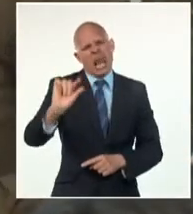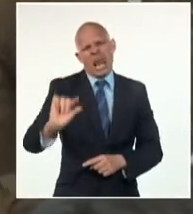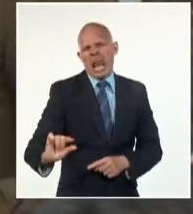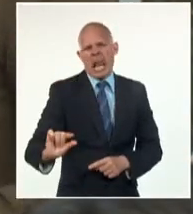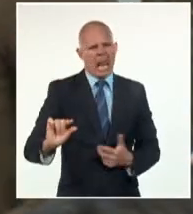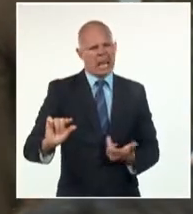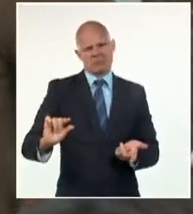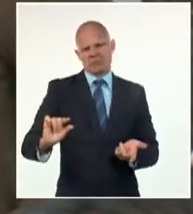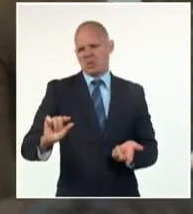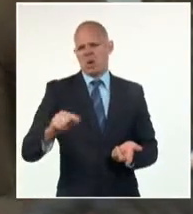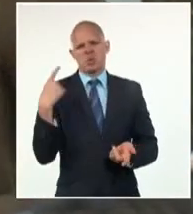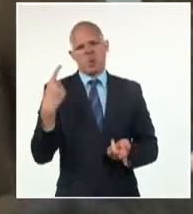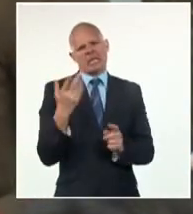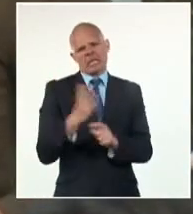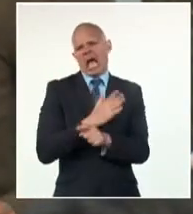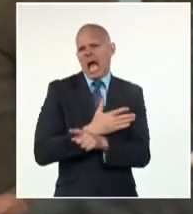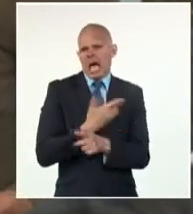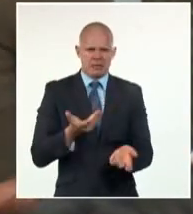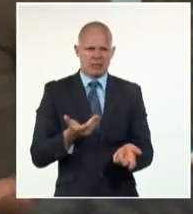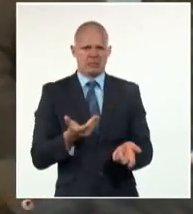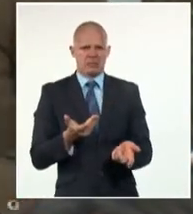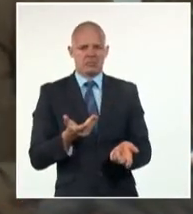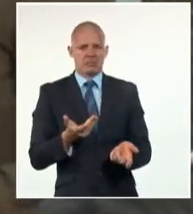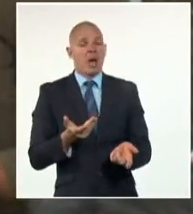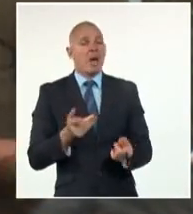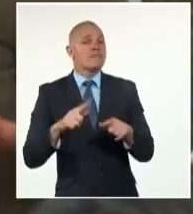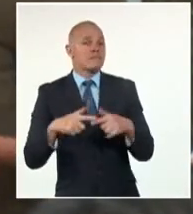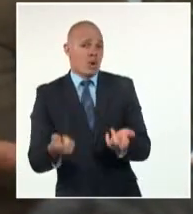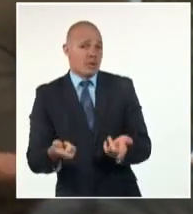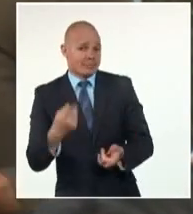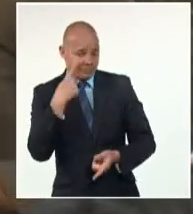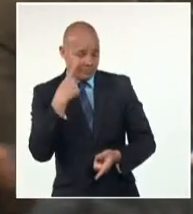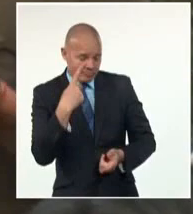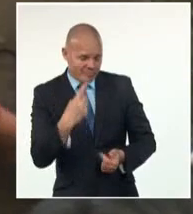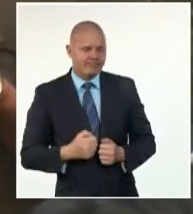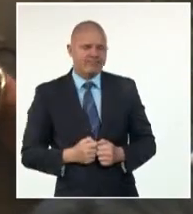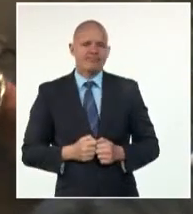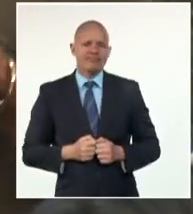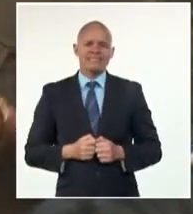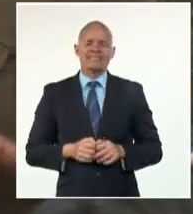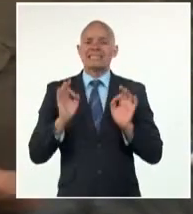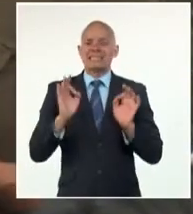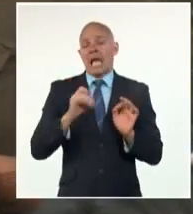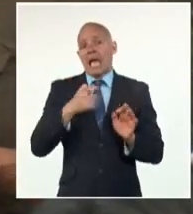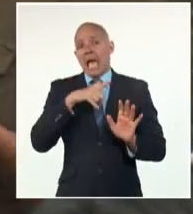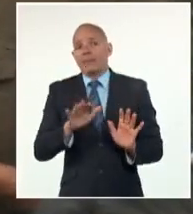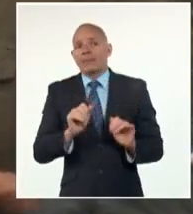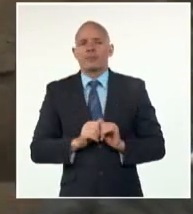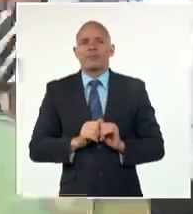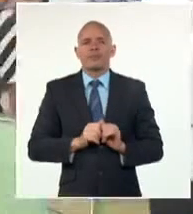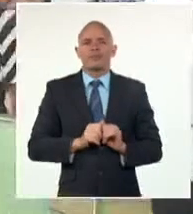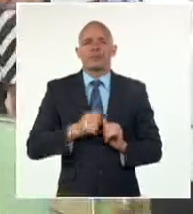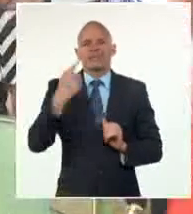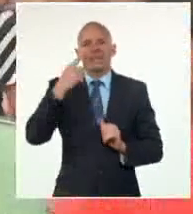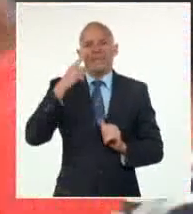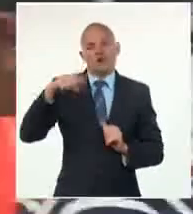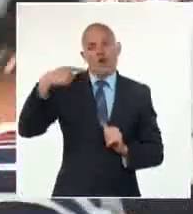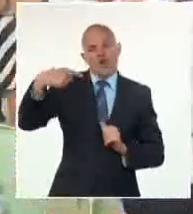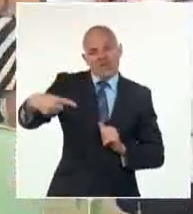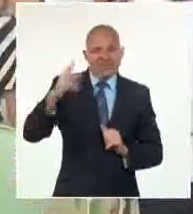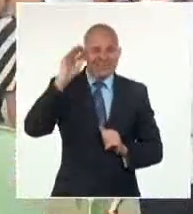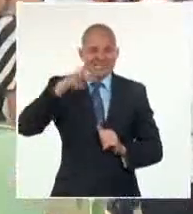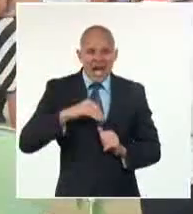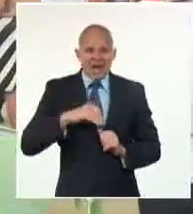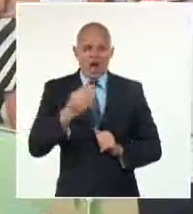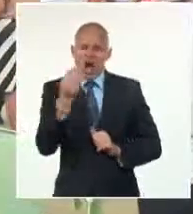en desventaja, y la desventaja surge más y se ve más a la hora de enfrentar la vida diaria. Aquí también se dijo que también